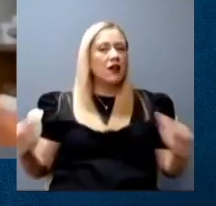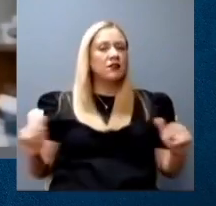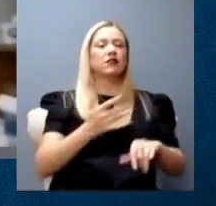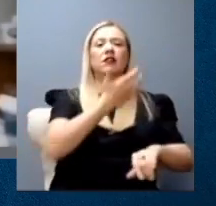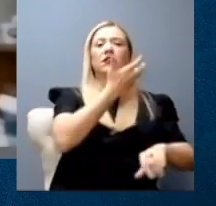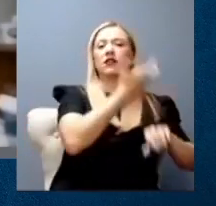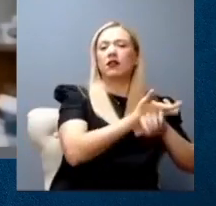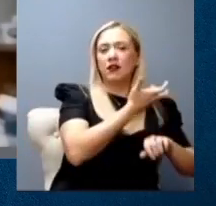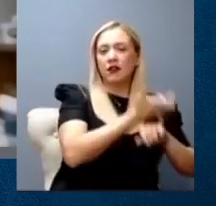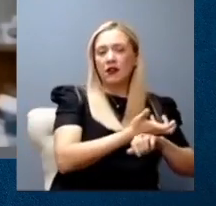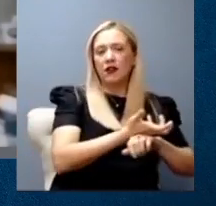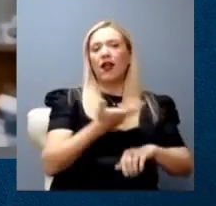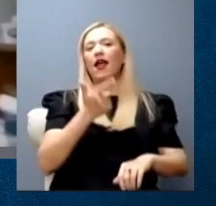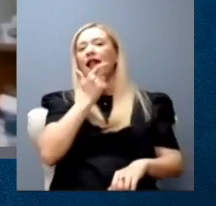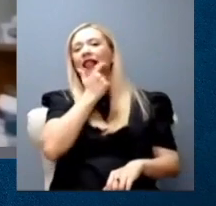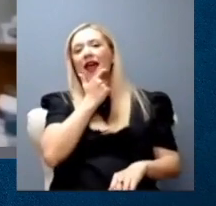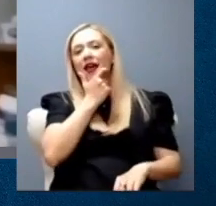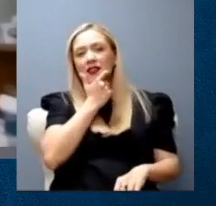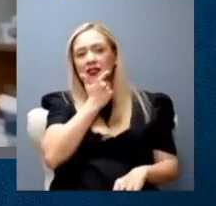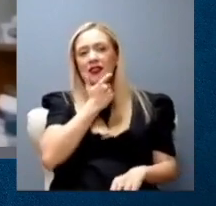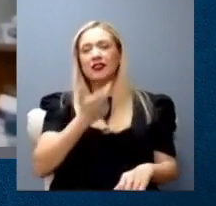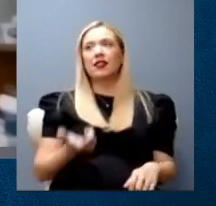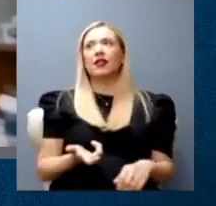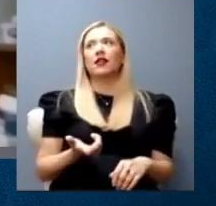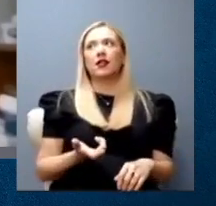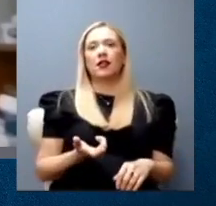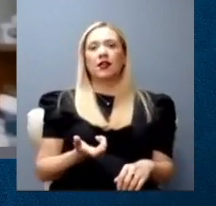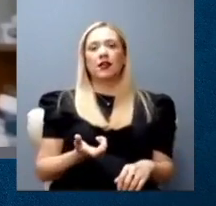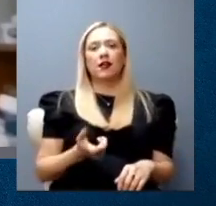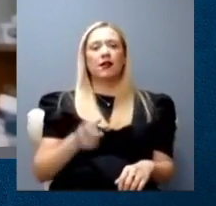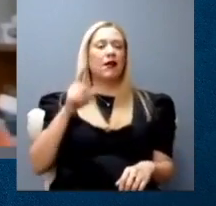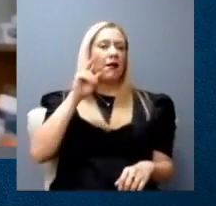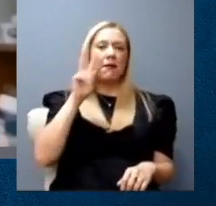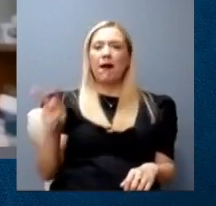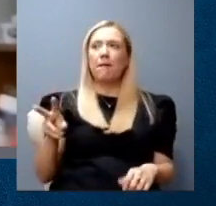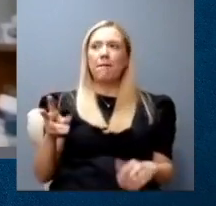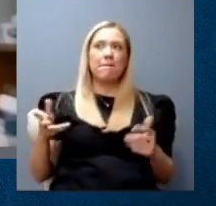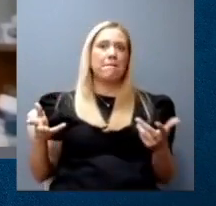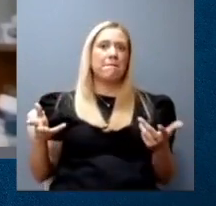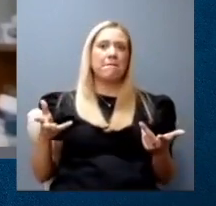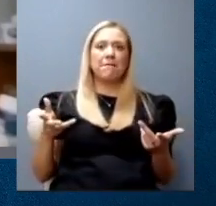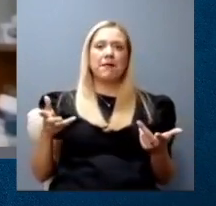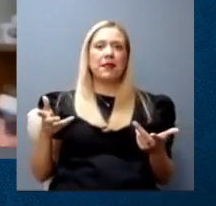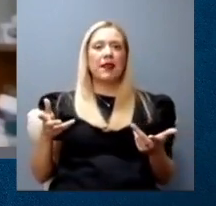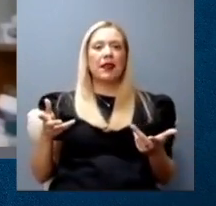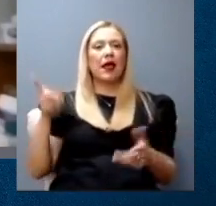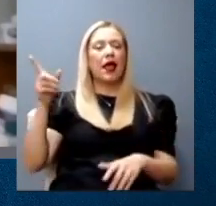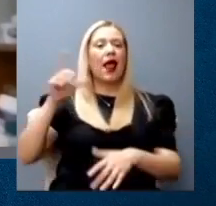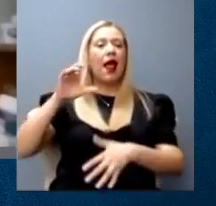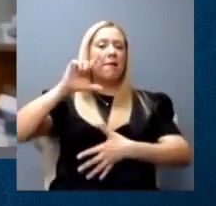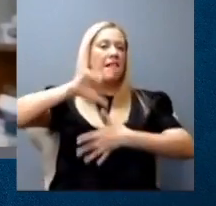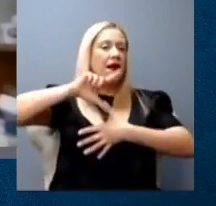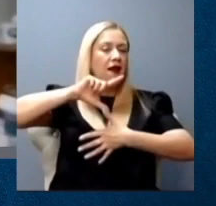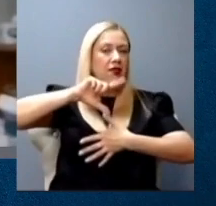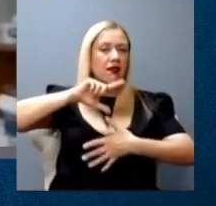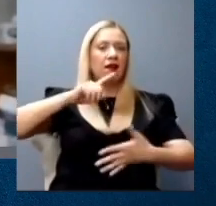estadounidense, en el modelo inglés, por supuesto. Miremos también a la inspiración de América Latina, en la Constitución de Querétaro,